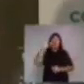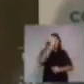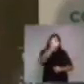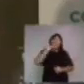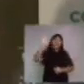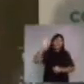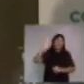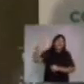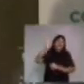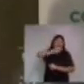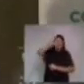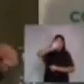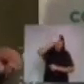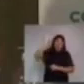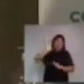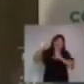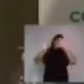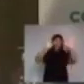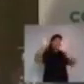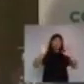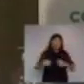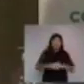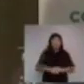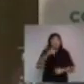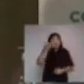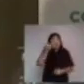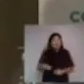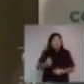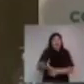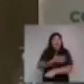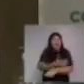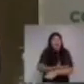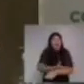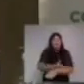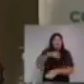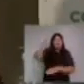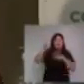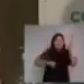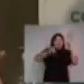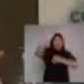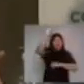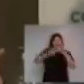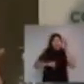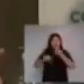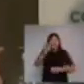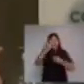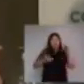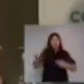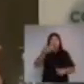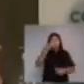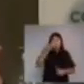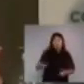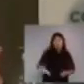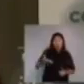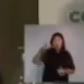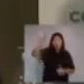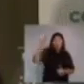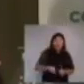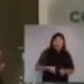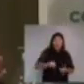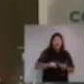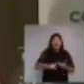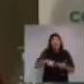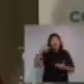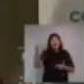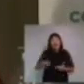epidemiológico. A todos había algunos de Tucumán. Los que inclusive recién están apareciendo gente que quieren traer a los chicos de Tucumán.